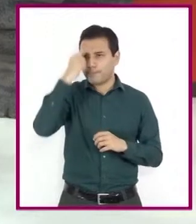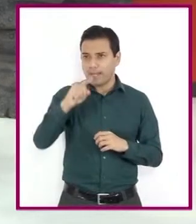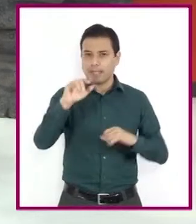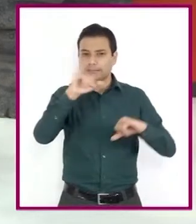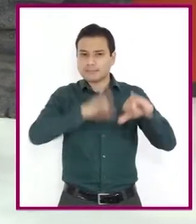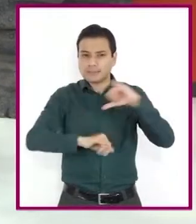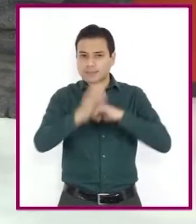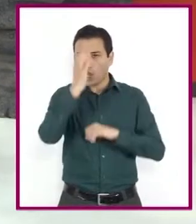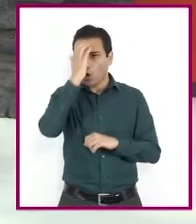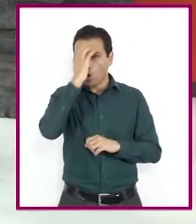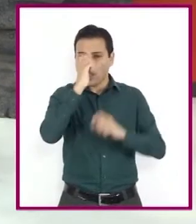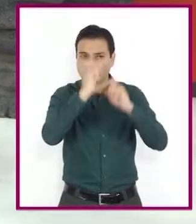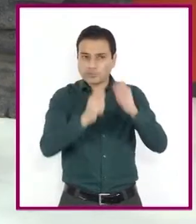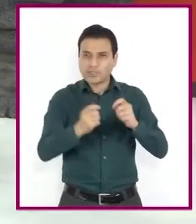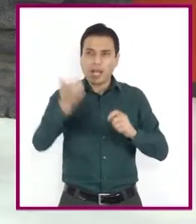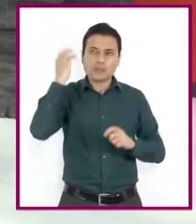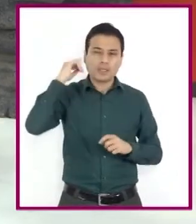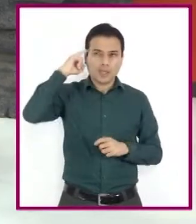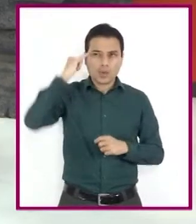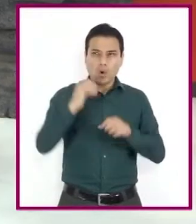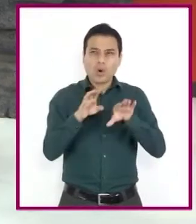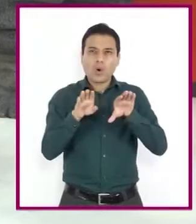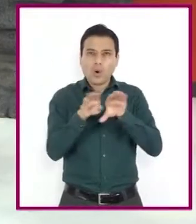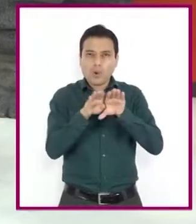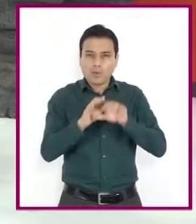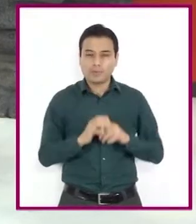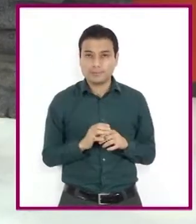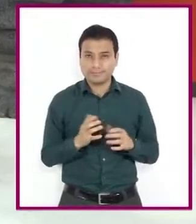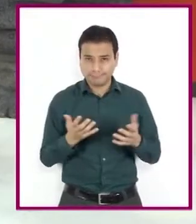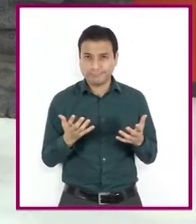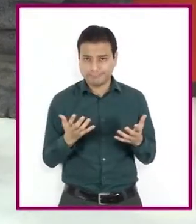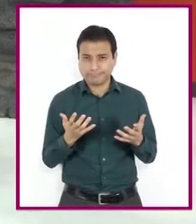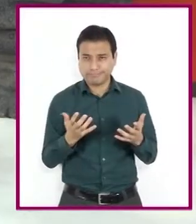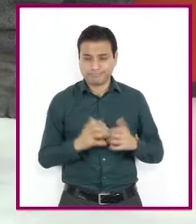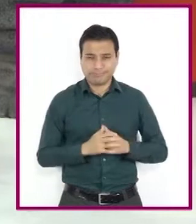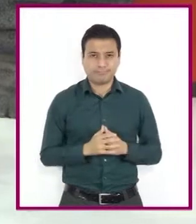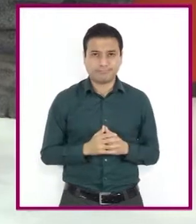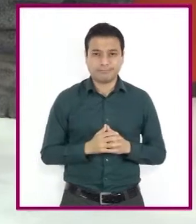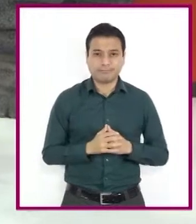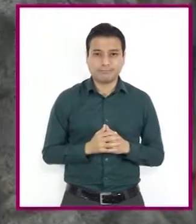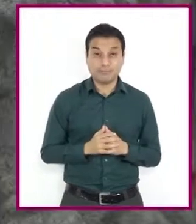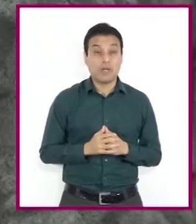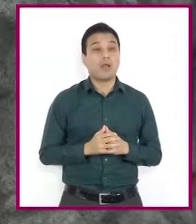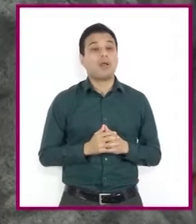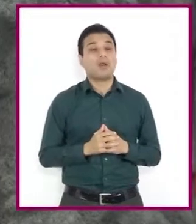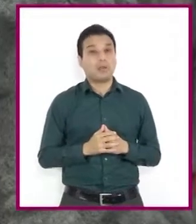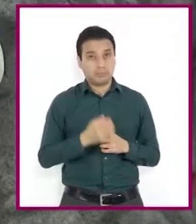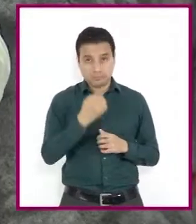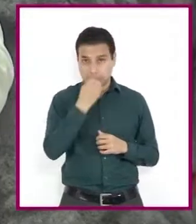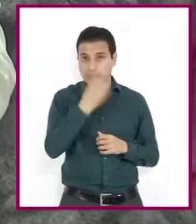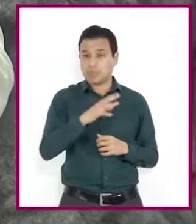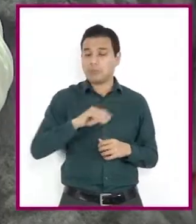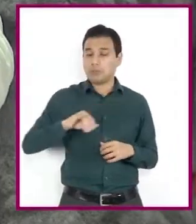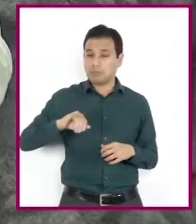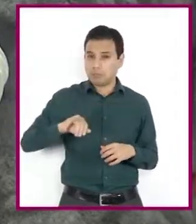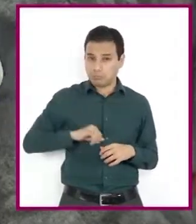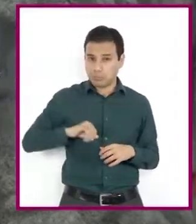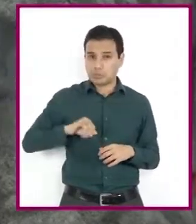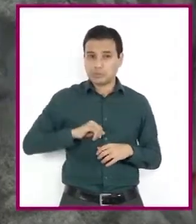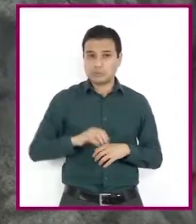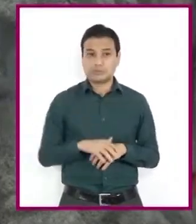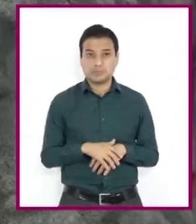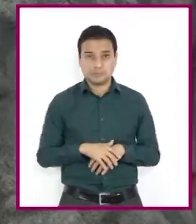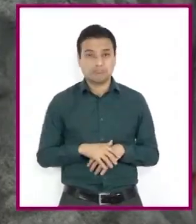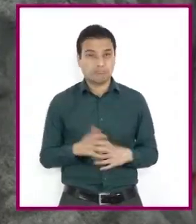en la época prehispánica se practicaba, sobre todo de la química. Me parece muy bien, y más que